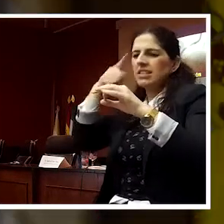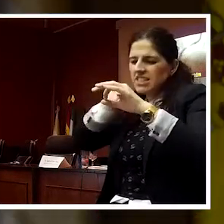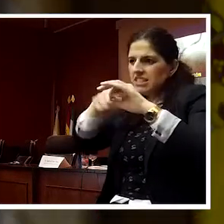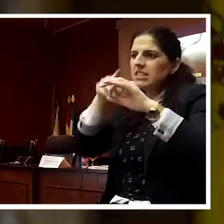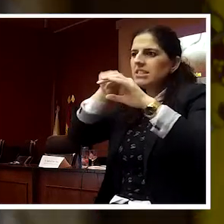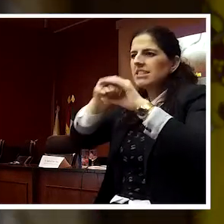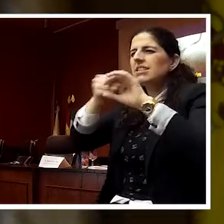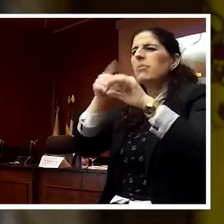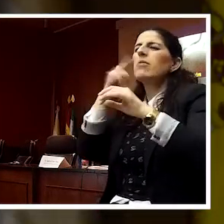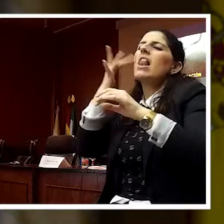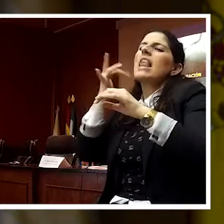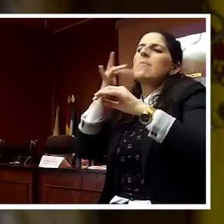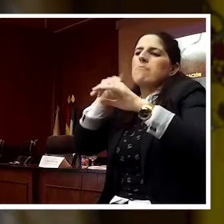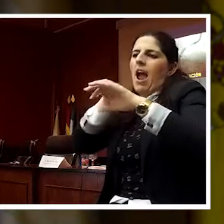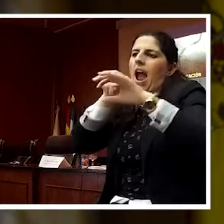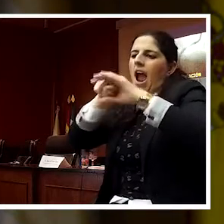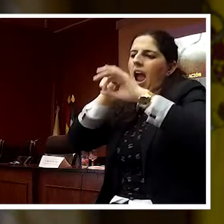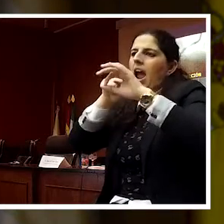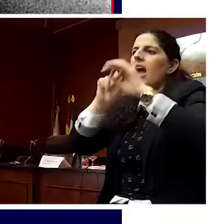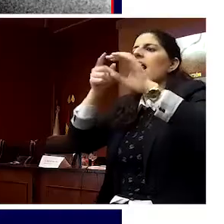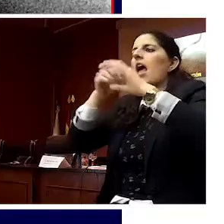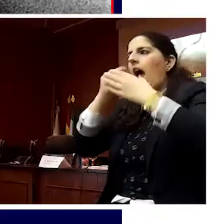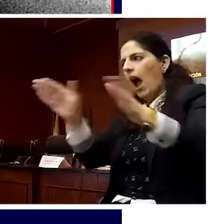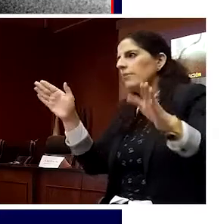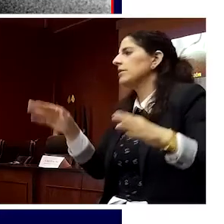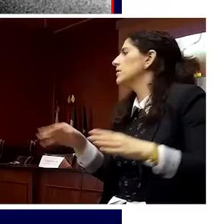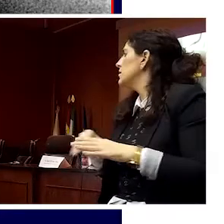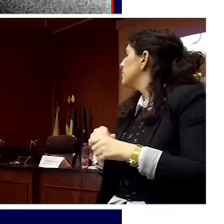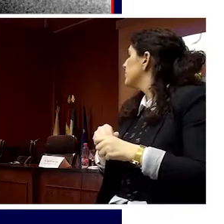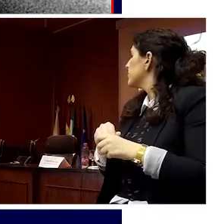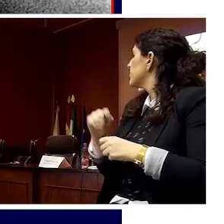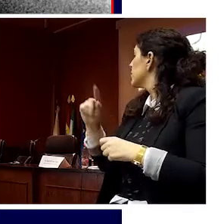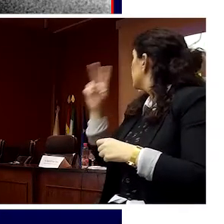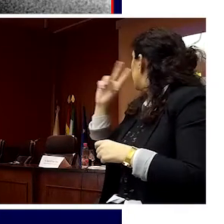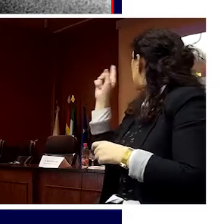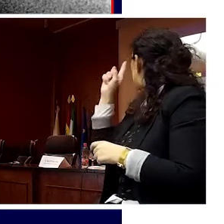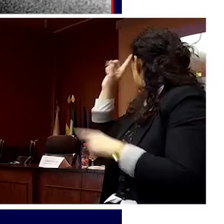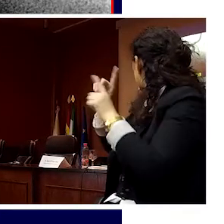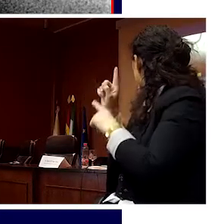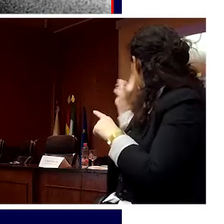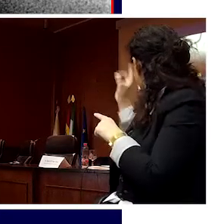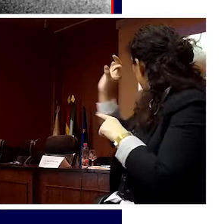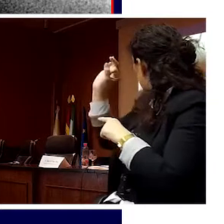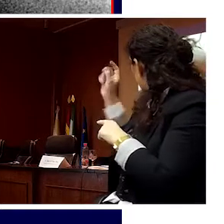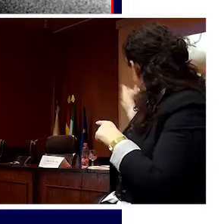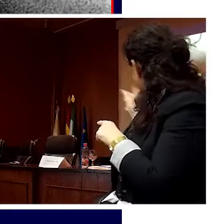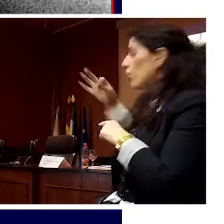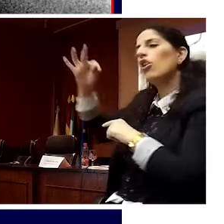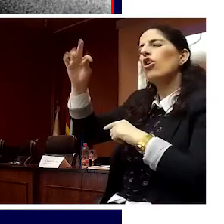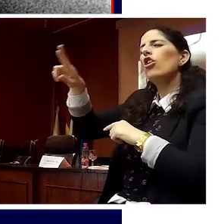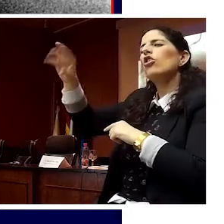una, aparte de la lesión coronaria en la coronaria derecha, una imagen de trombo muy acentuado